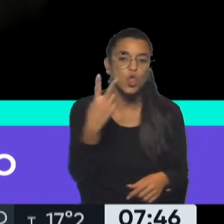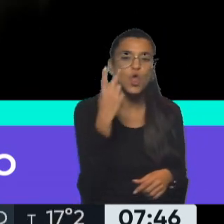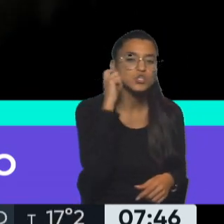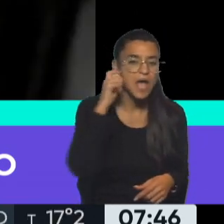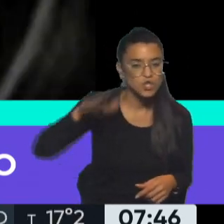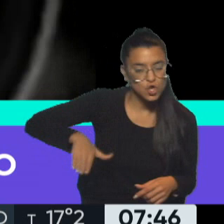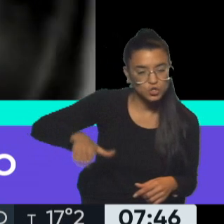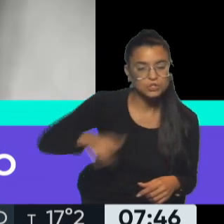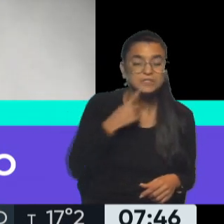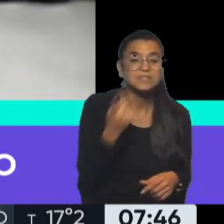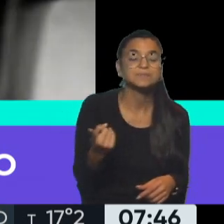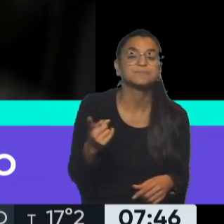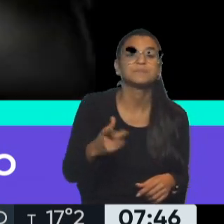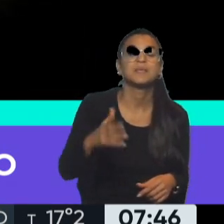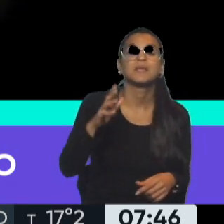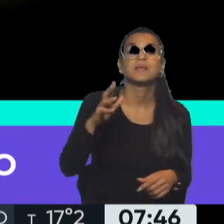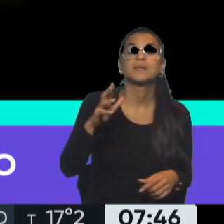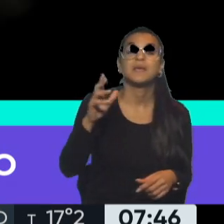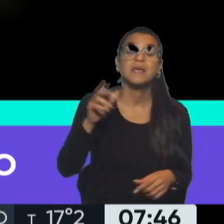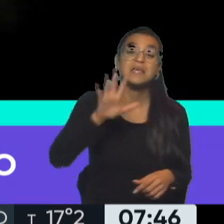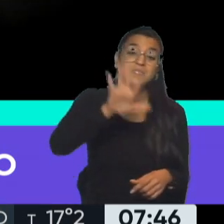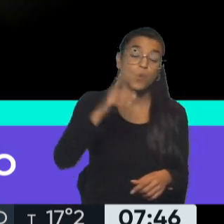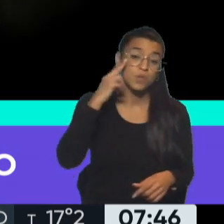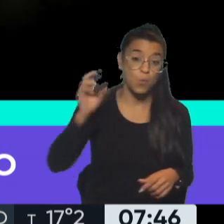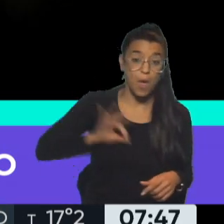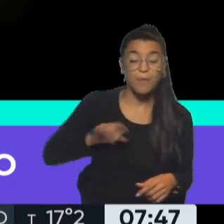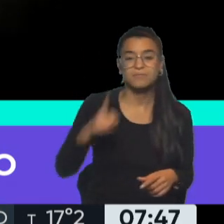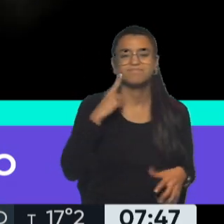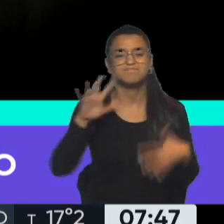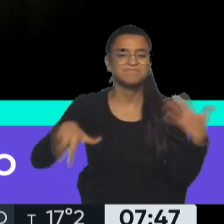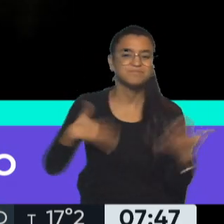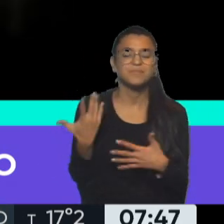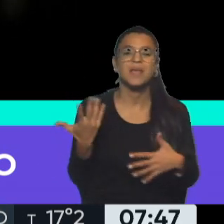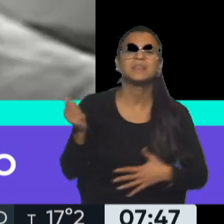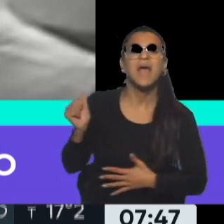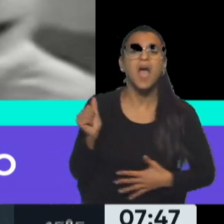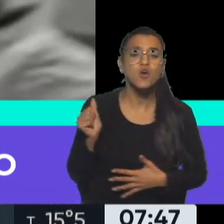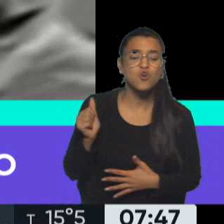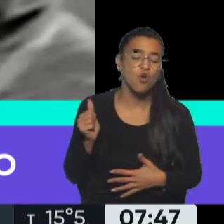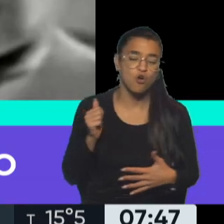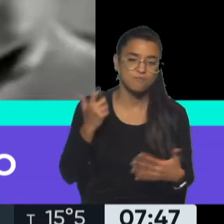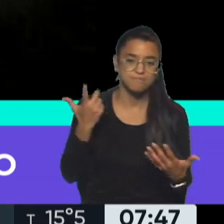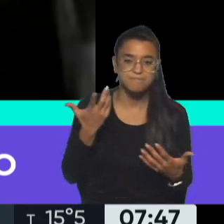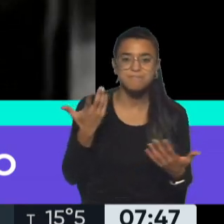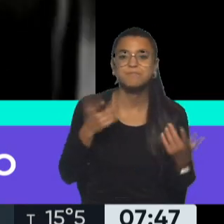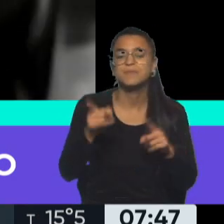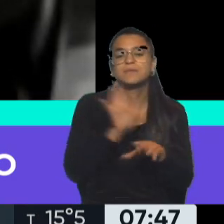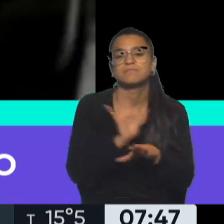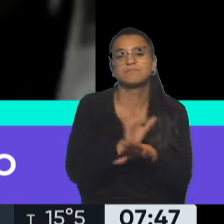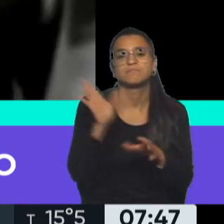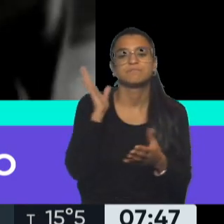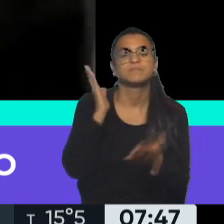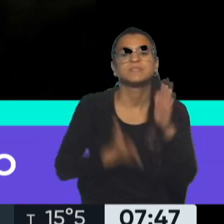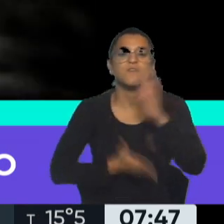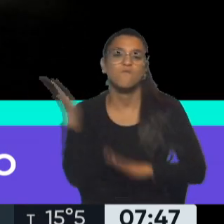2 años. El tema es que en el 59... tuvo un malentendido con el mundo del tango y decidió, según sus palabras, autoexiliarse